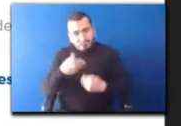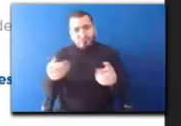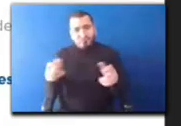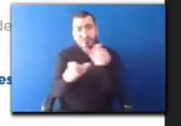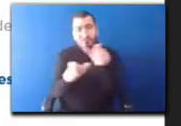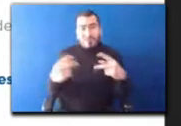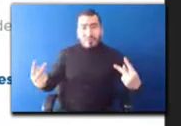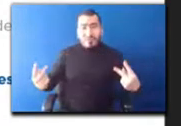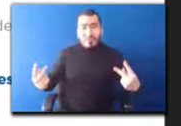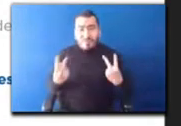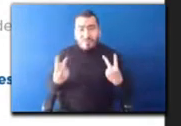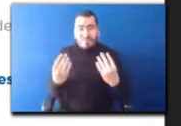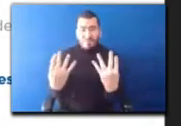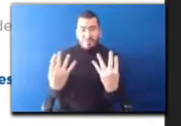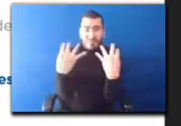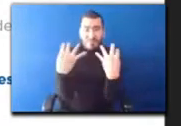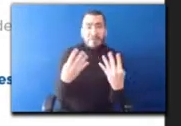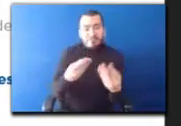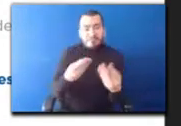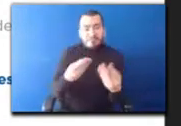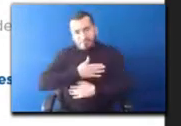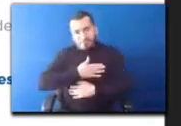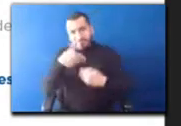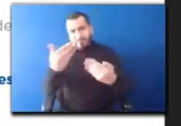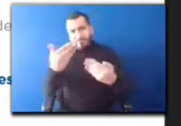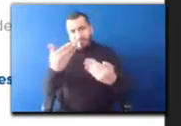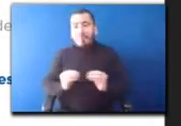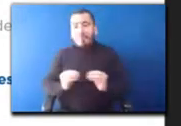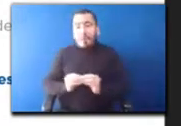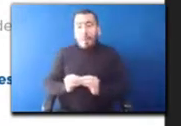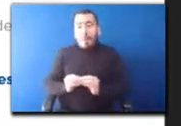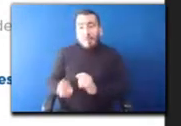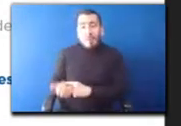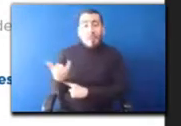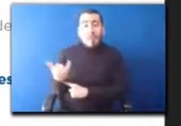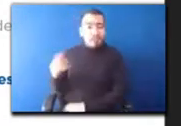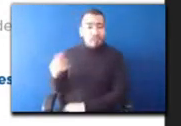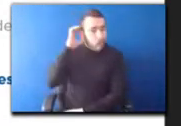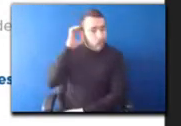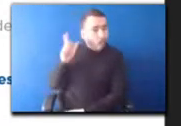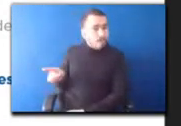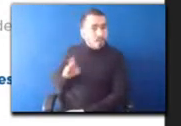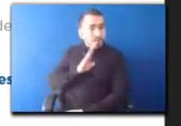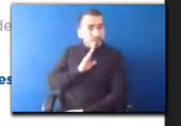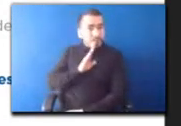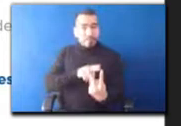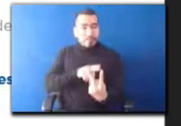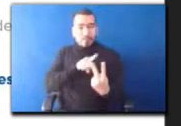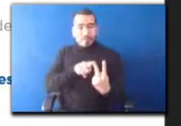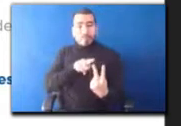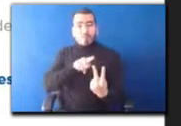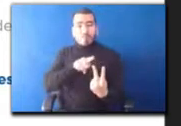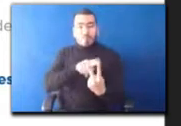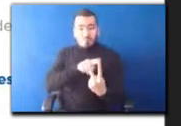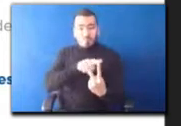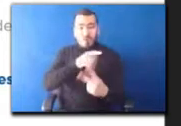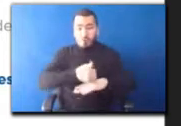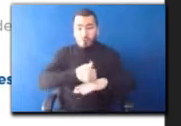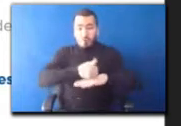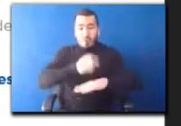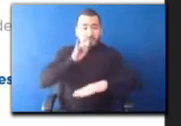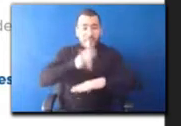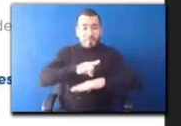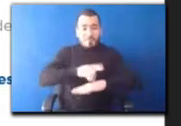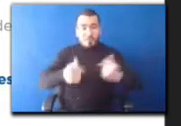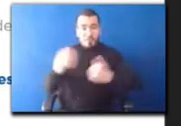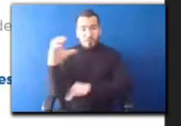través de nuestros canales. Nos acompañan en esta oportunidad el Superintendente Financiero de Colombia, el doctor Jorge Castaño